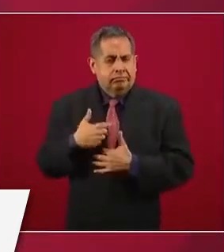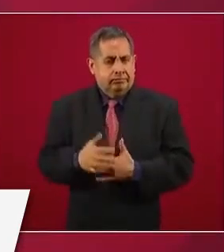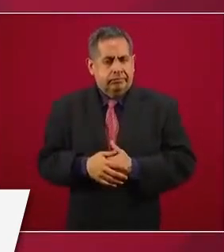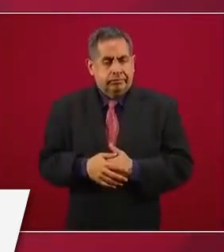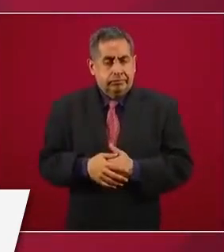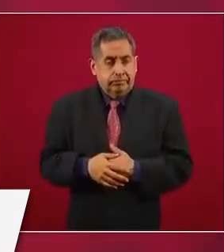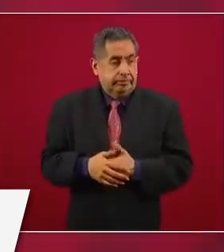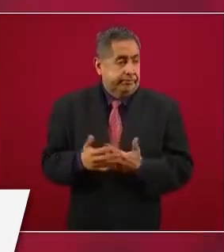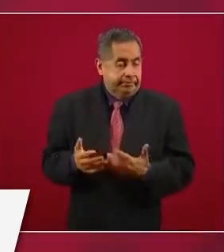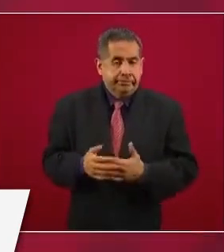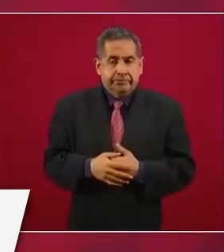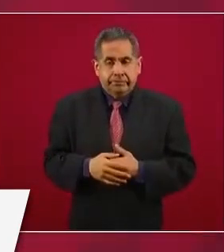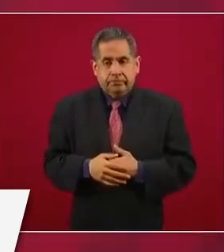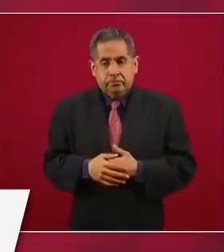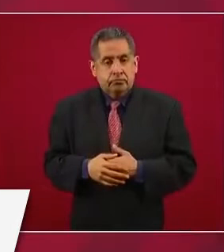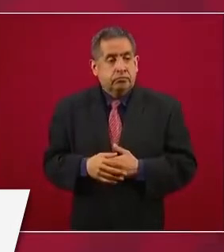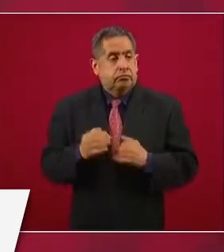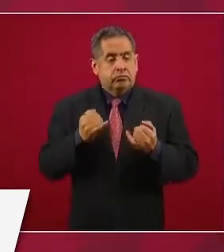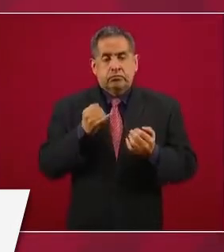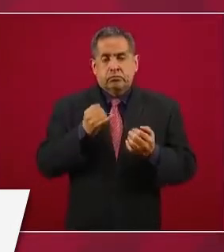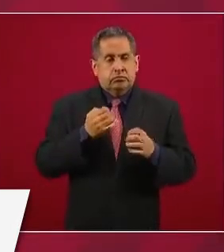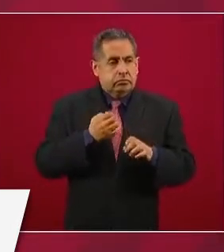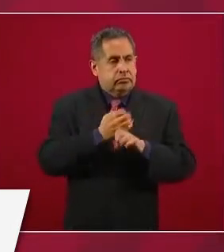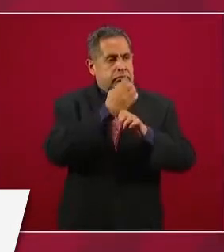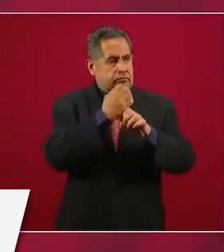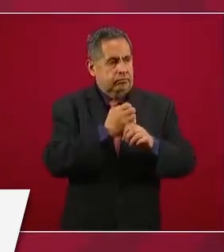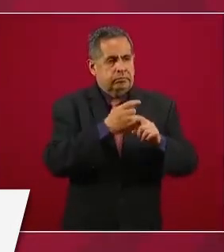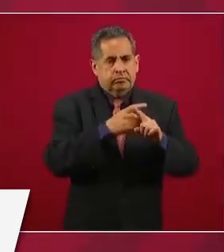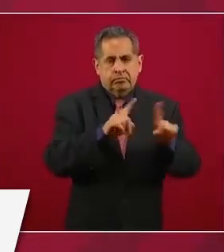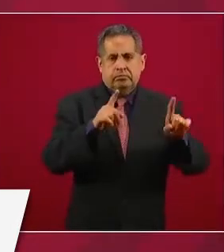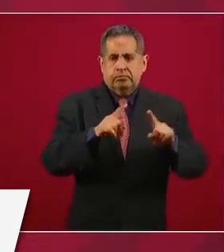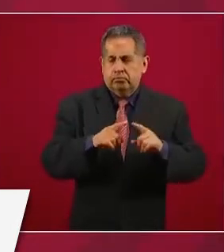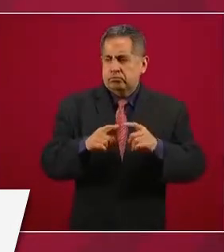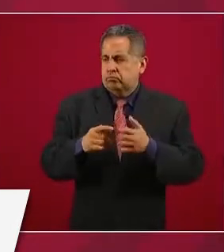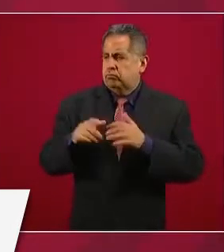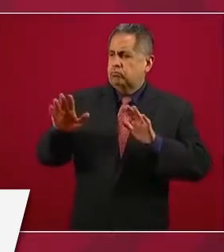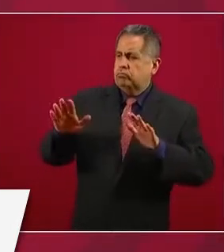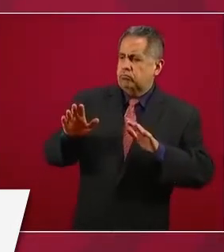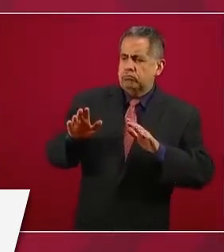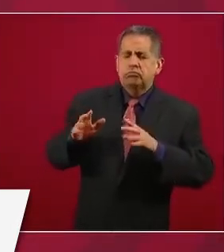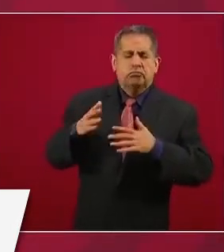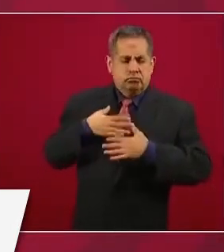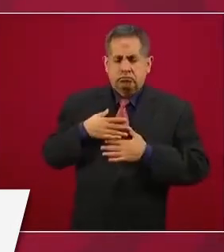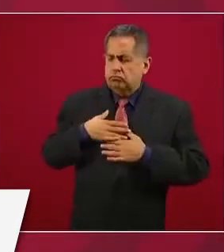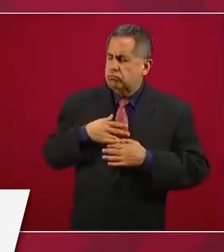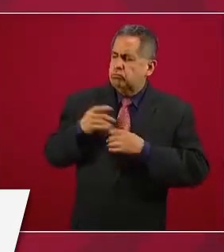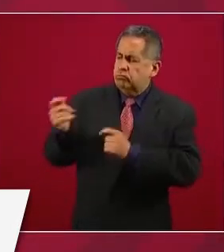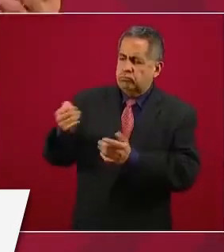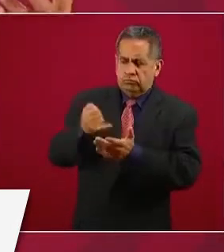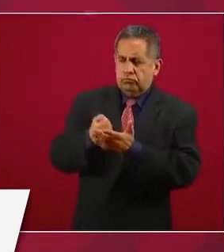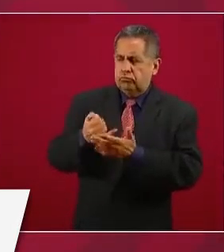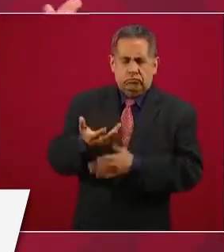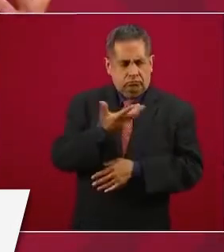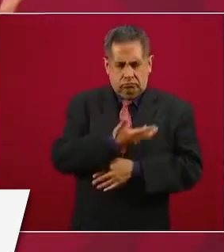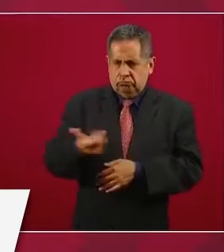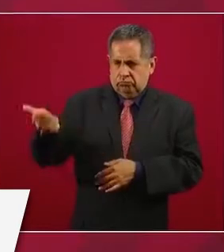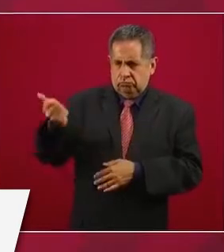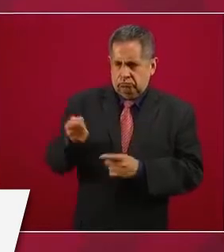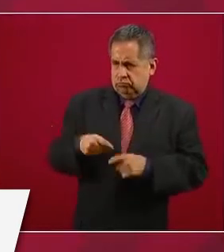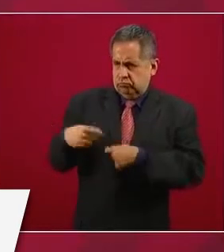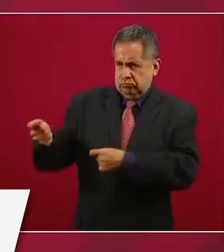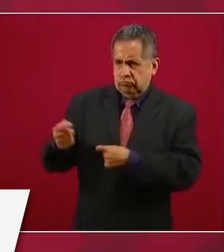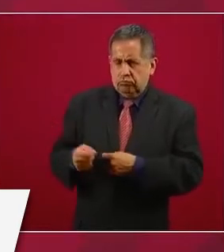Entonces, los estados que son soberanos cedieron, ¿sí?, a la federación